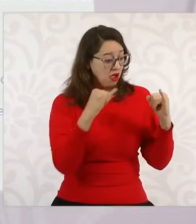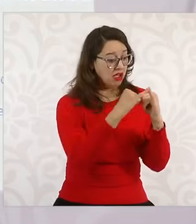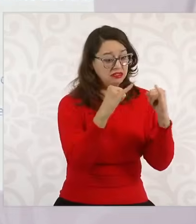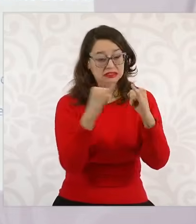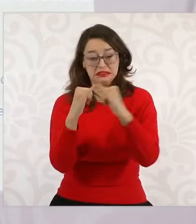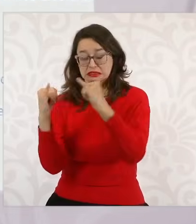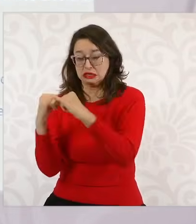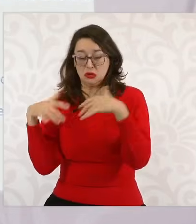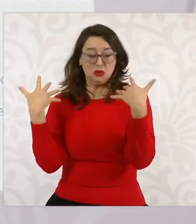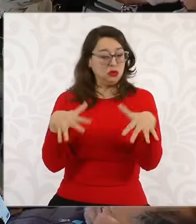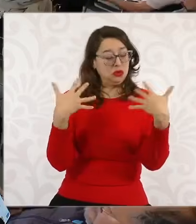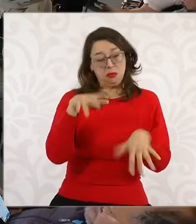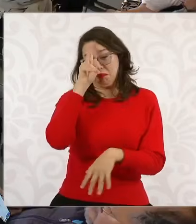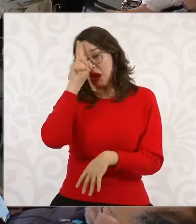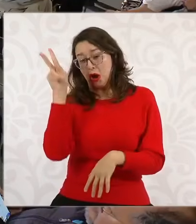Regrésale a la encuesta.